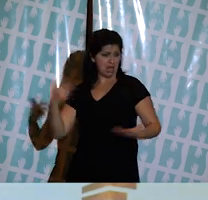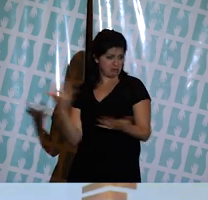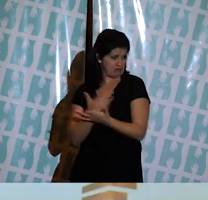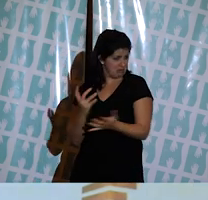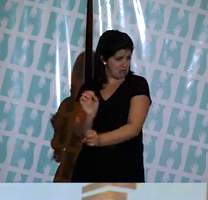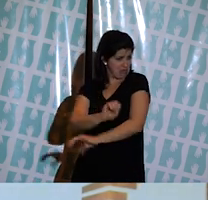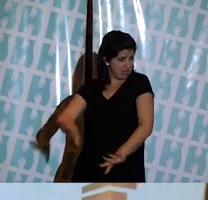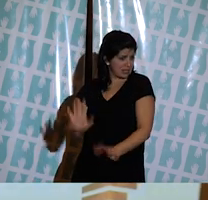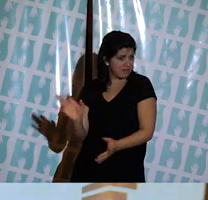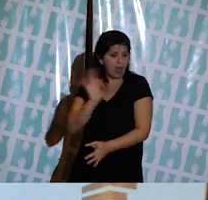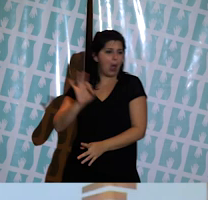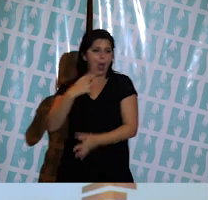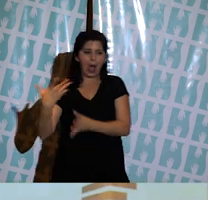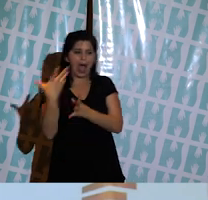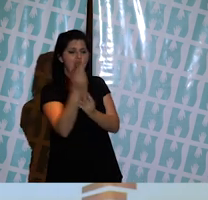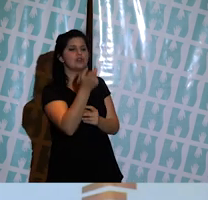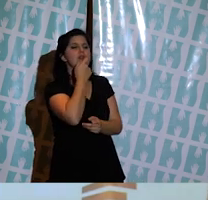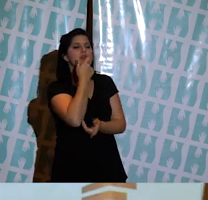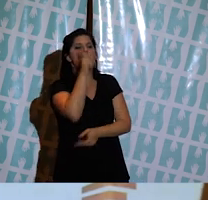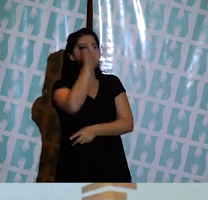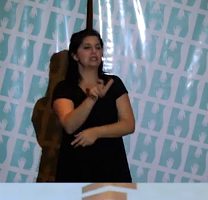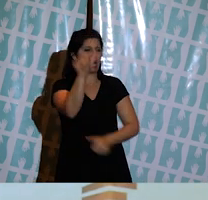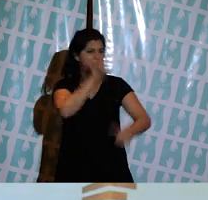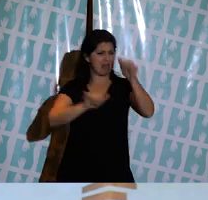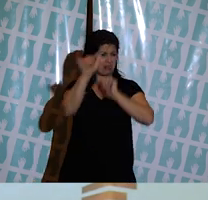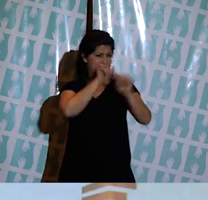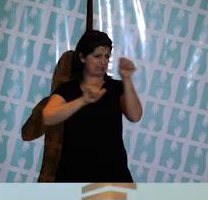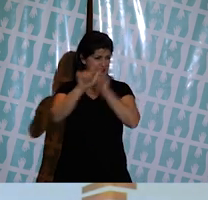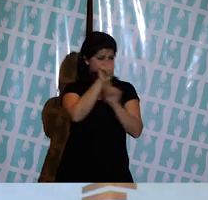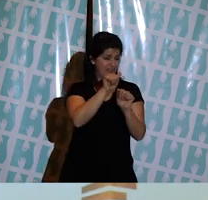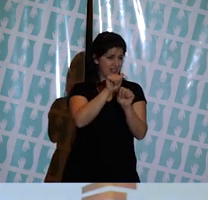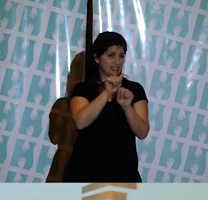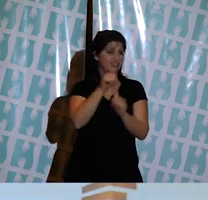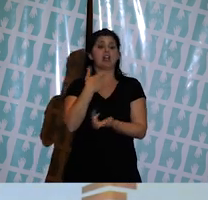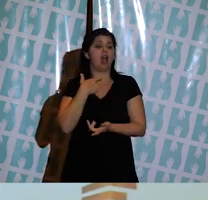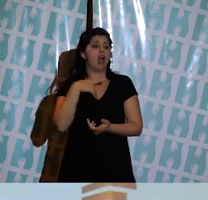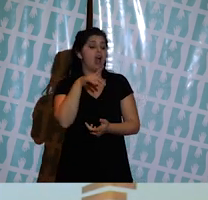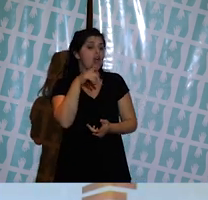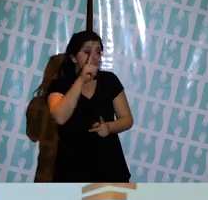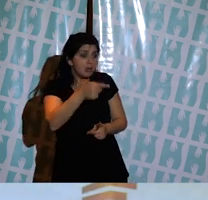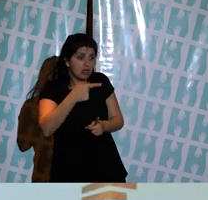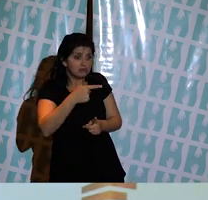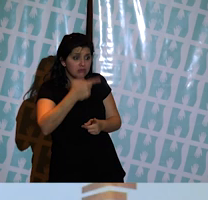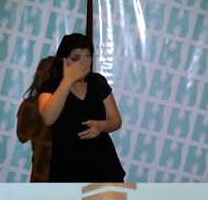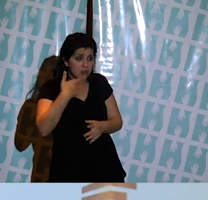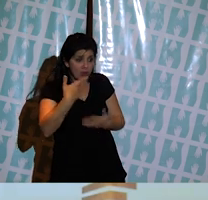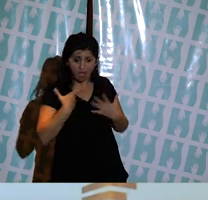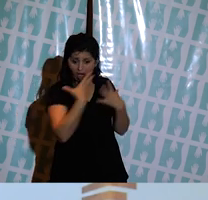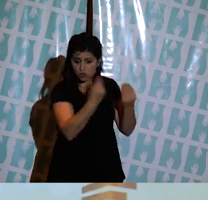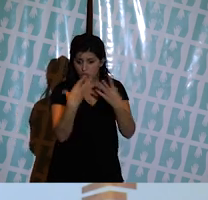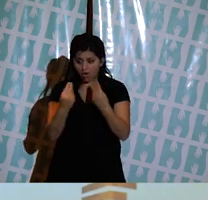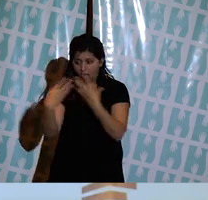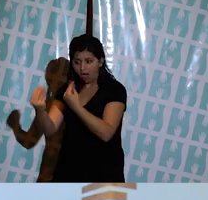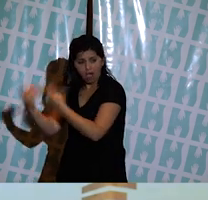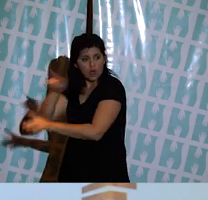anónimos, narcóticos anónimos, que han hecho vidas productivas de historias horribles de vida, ayudando a otros. Por lo tanto, todo